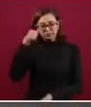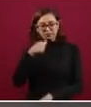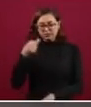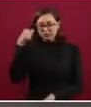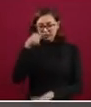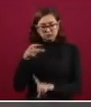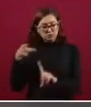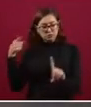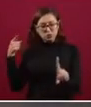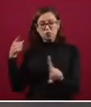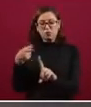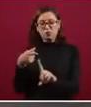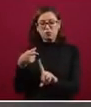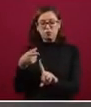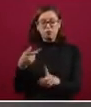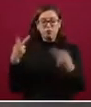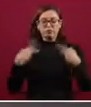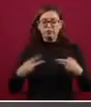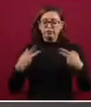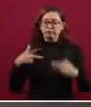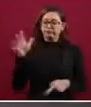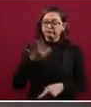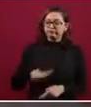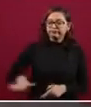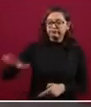el servir al pueblo.